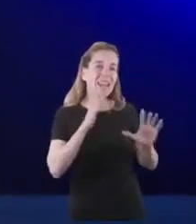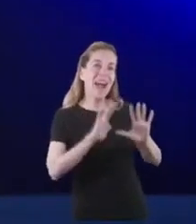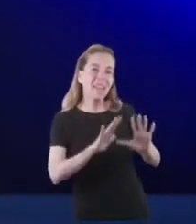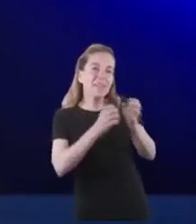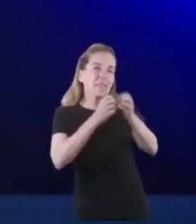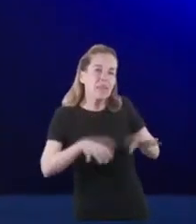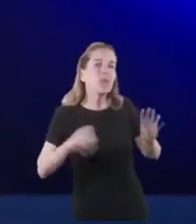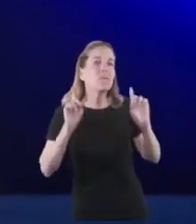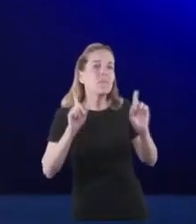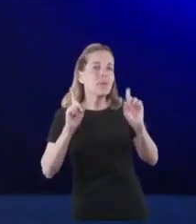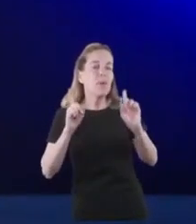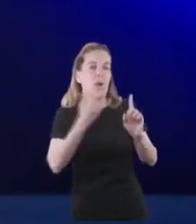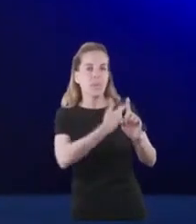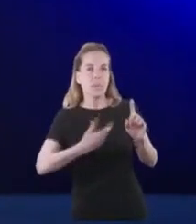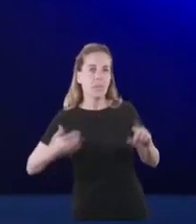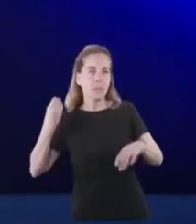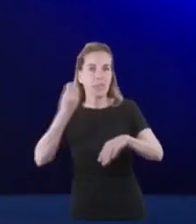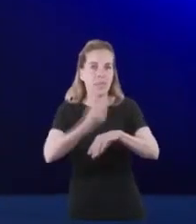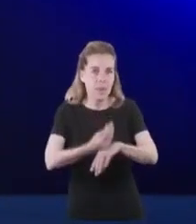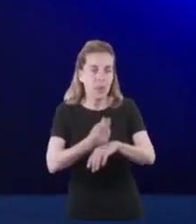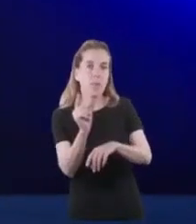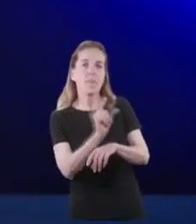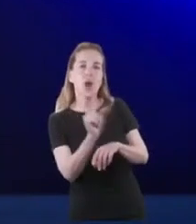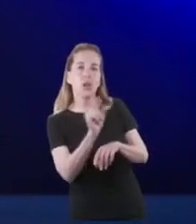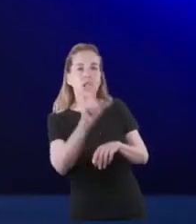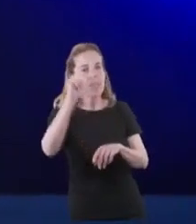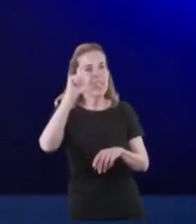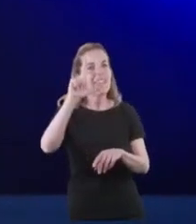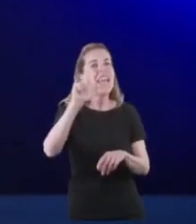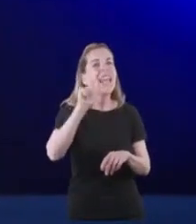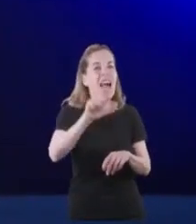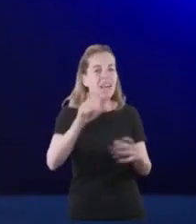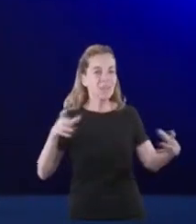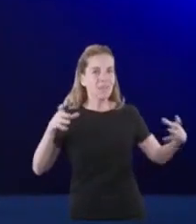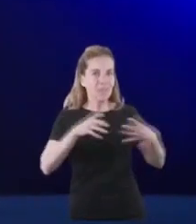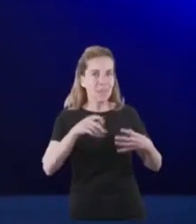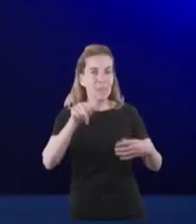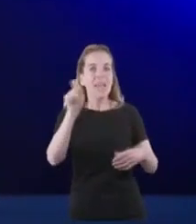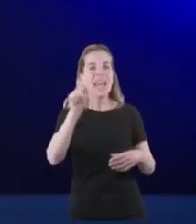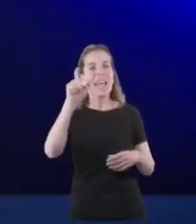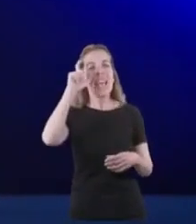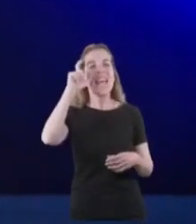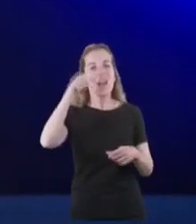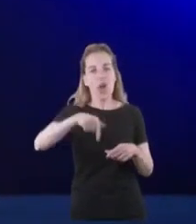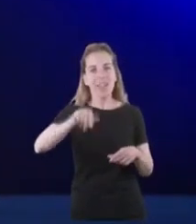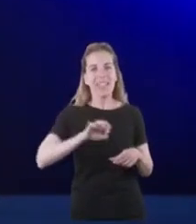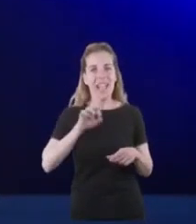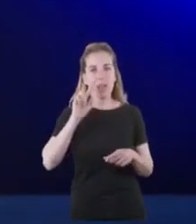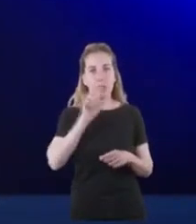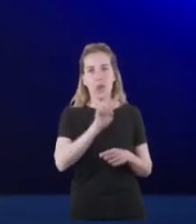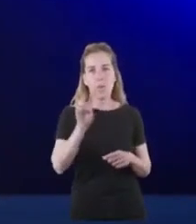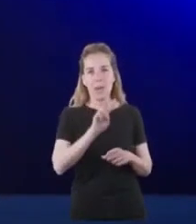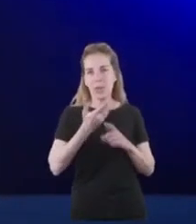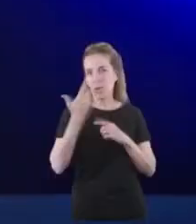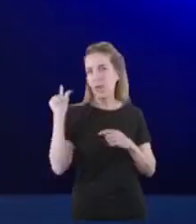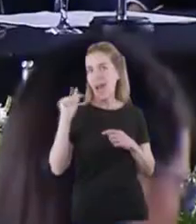su gestión al frente de la presidencia pro tempore de la CELAC en enero de este año, hace muy poco. Y